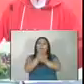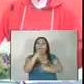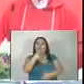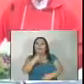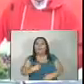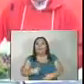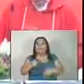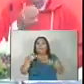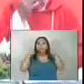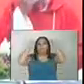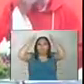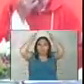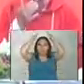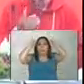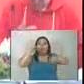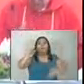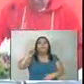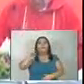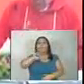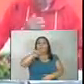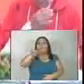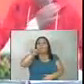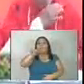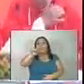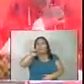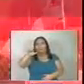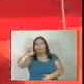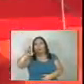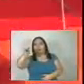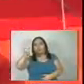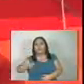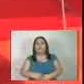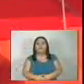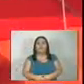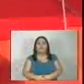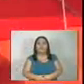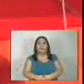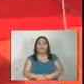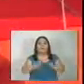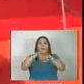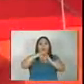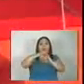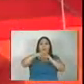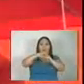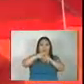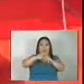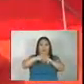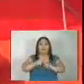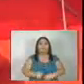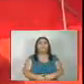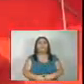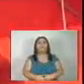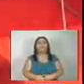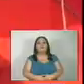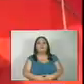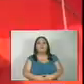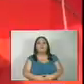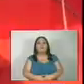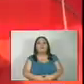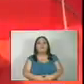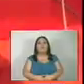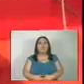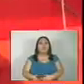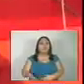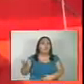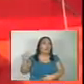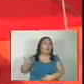arzobispo de San Salvador, Monseñor José Luis Escobar Alas. La iglesia desde muy antiguo